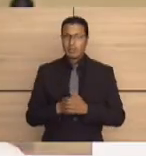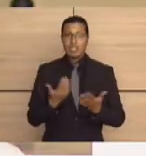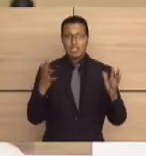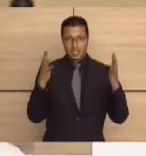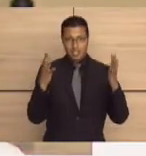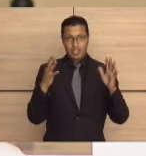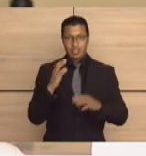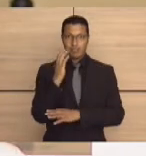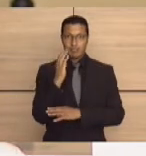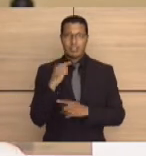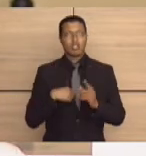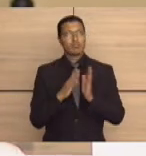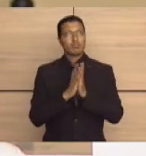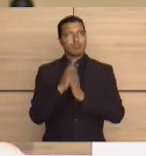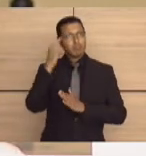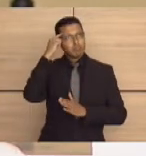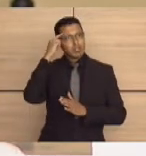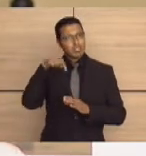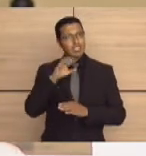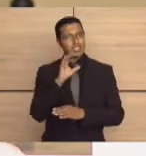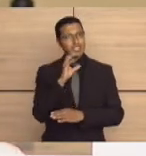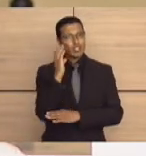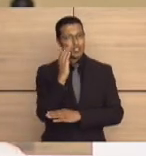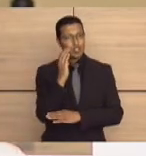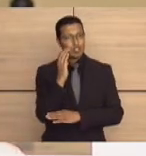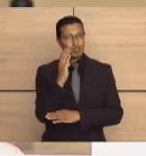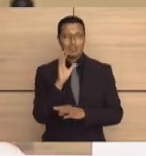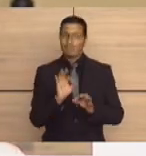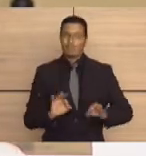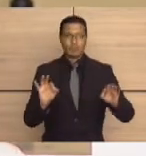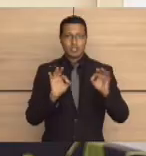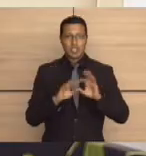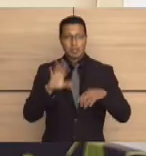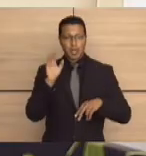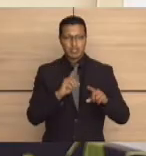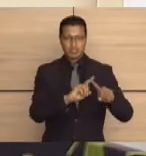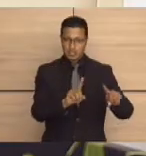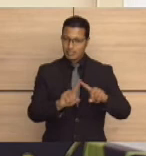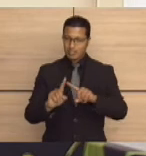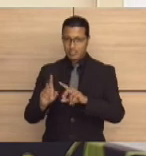que busco para un futuro es esto. Es un país donde se respeta la diferencia.